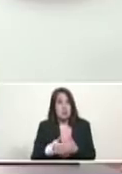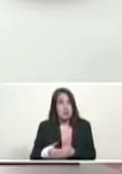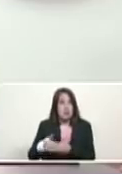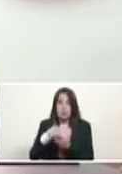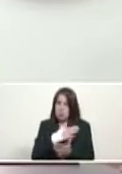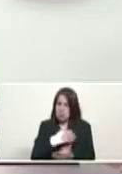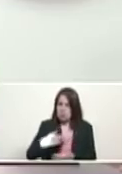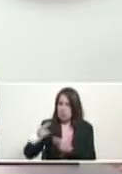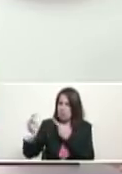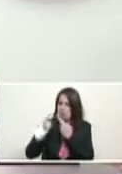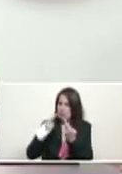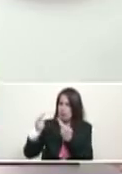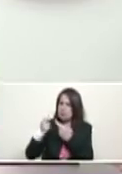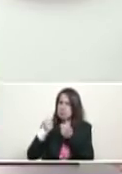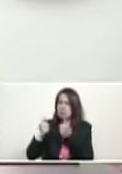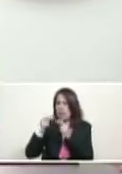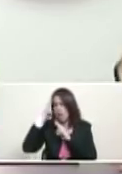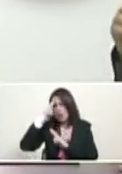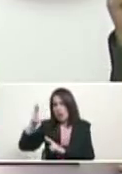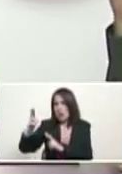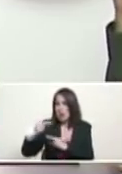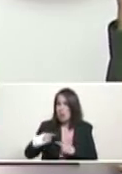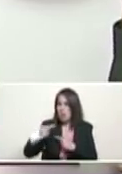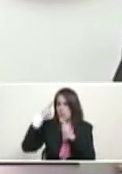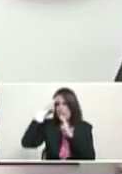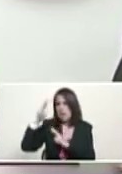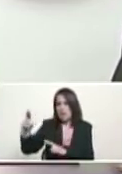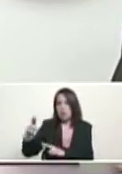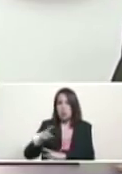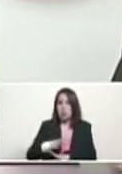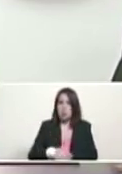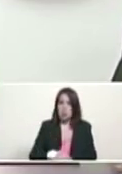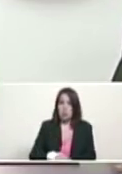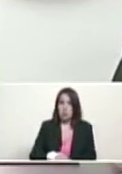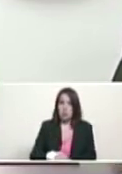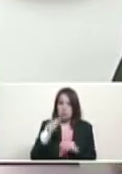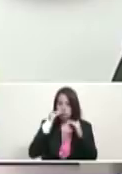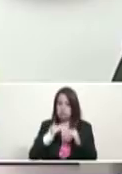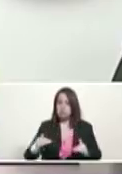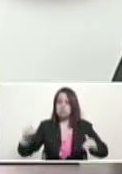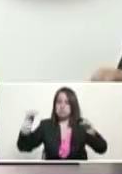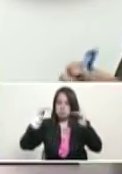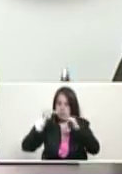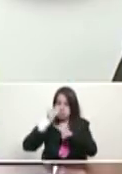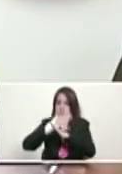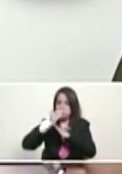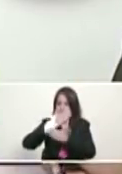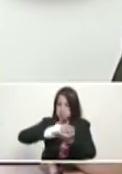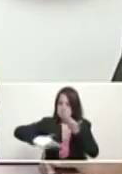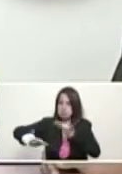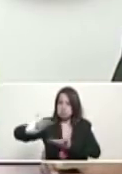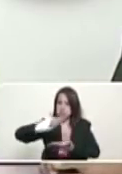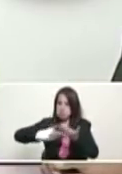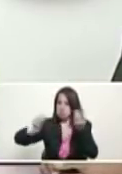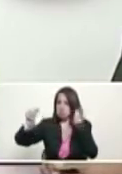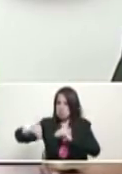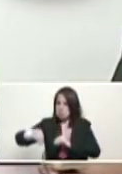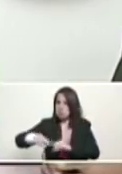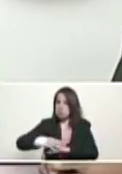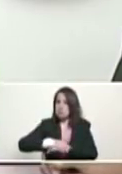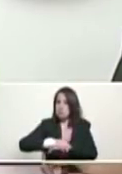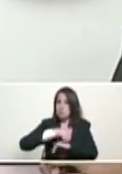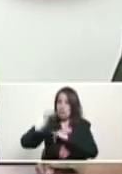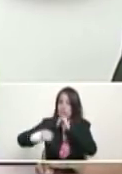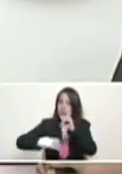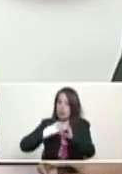una relación de respeto, de altura, de cooperación en el marco del derecho internacional con